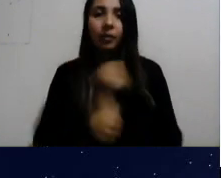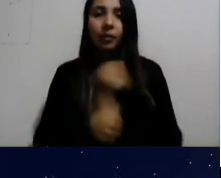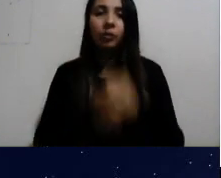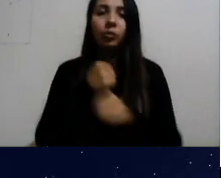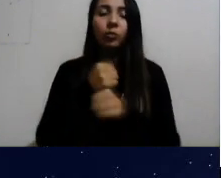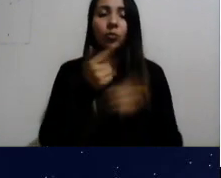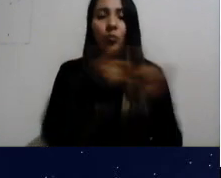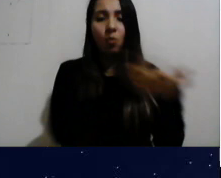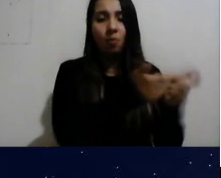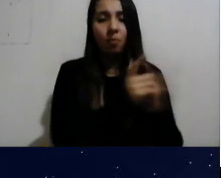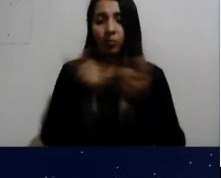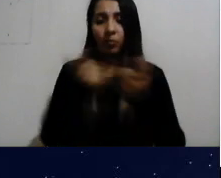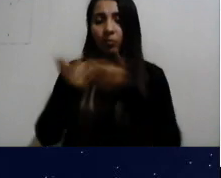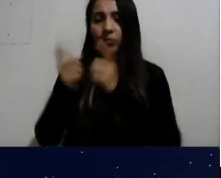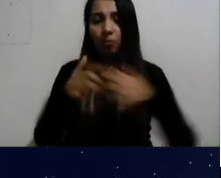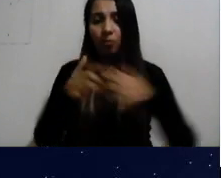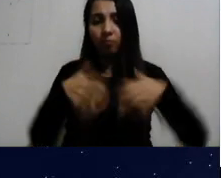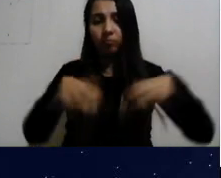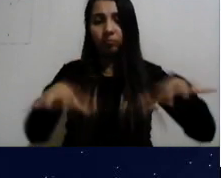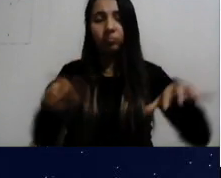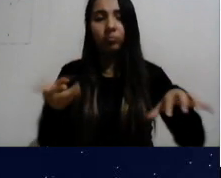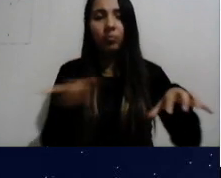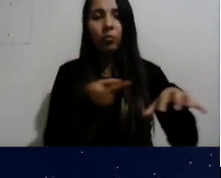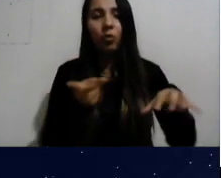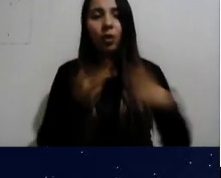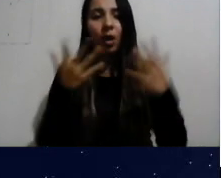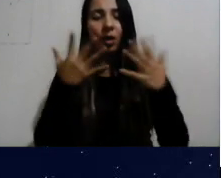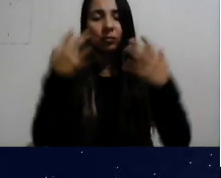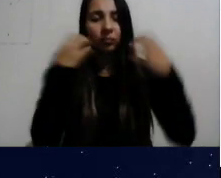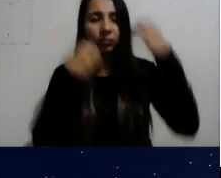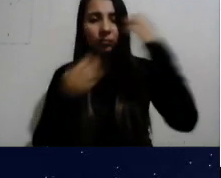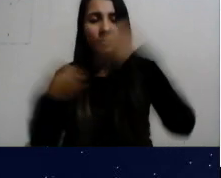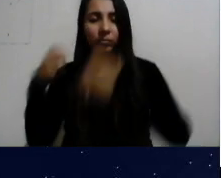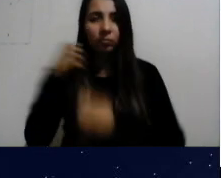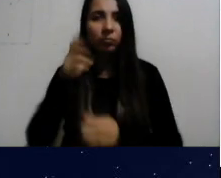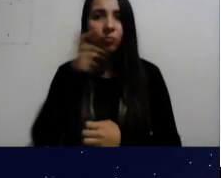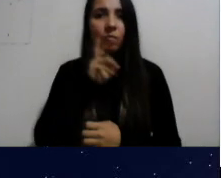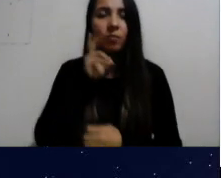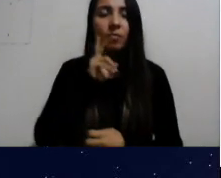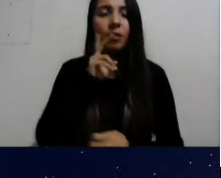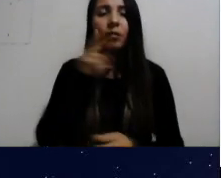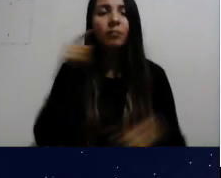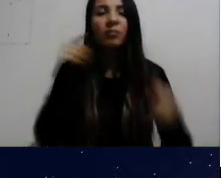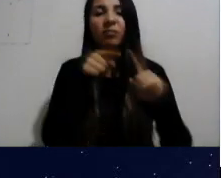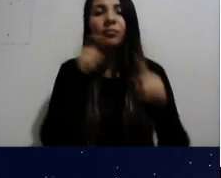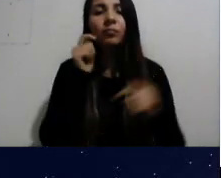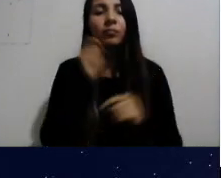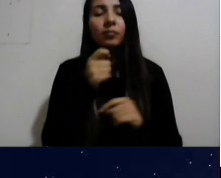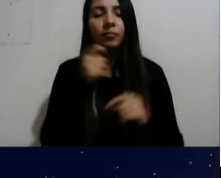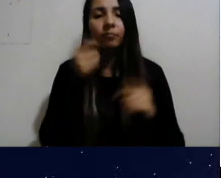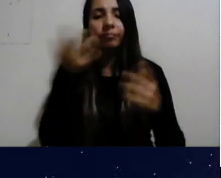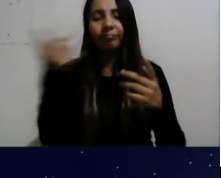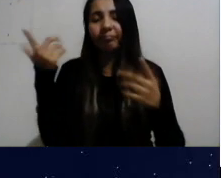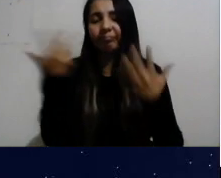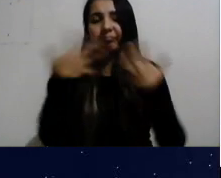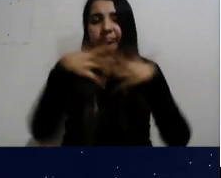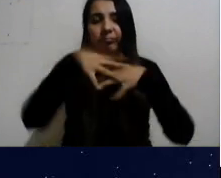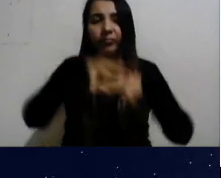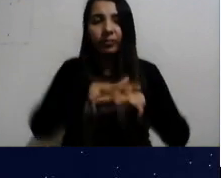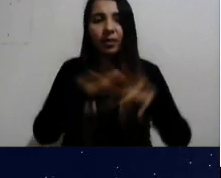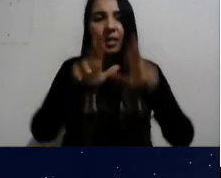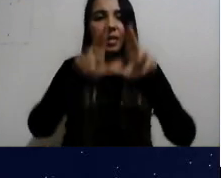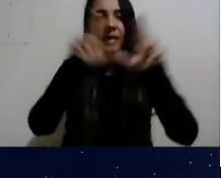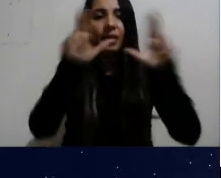dos grupos que en paralelo desarrollan una serie de experimentos que básicamente consistían en irradiar